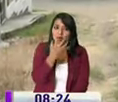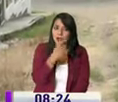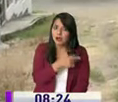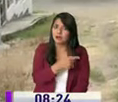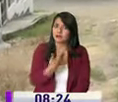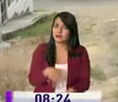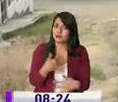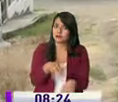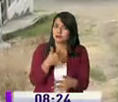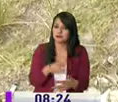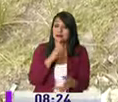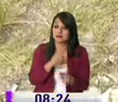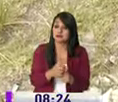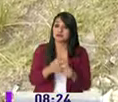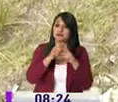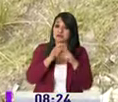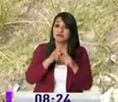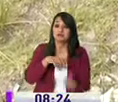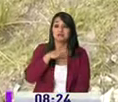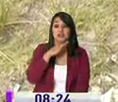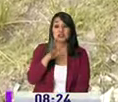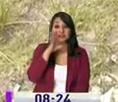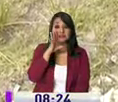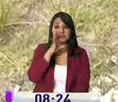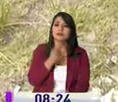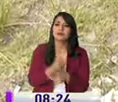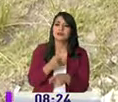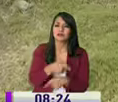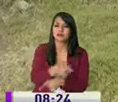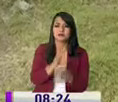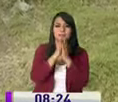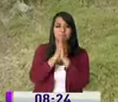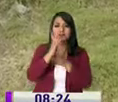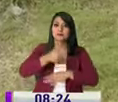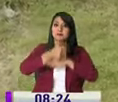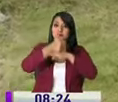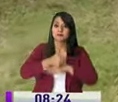se ponen más bravos, groseros. Por lo que solicitan ayuda inmediata de las